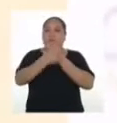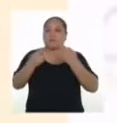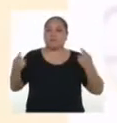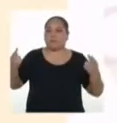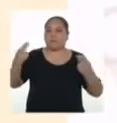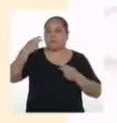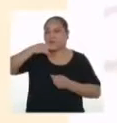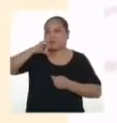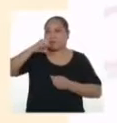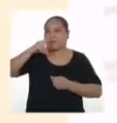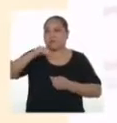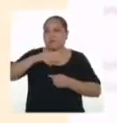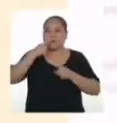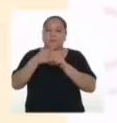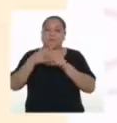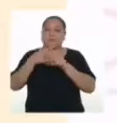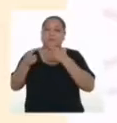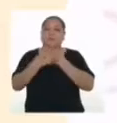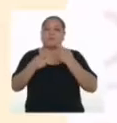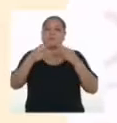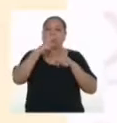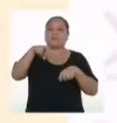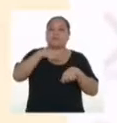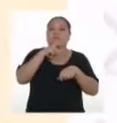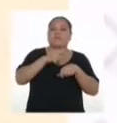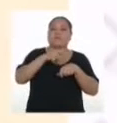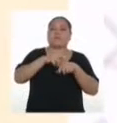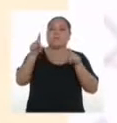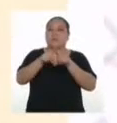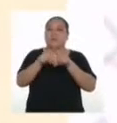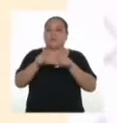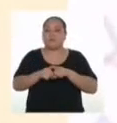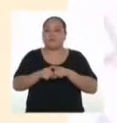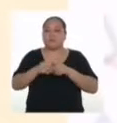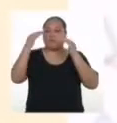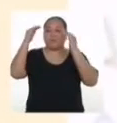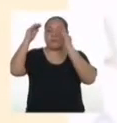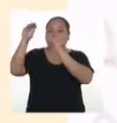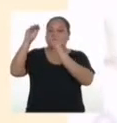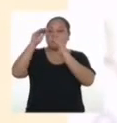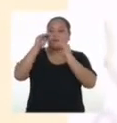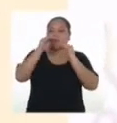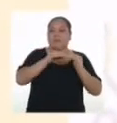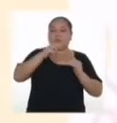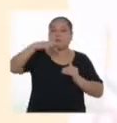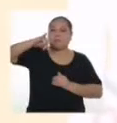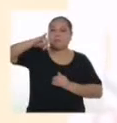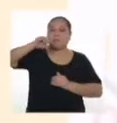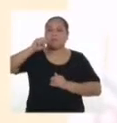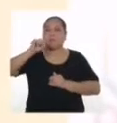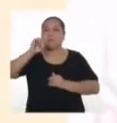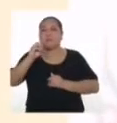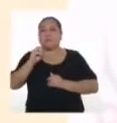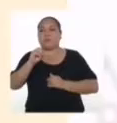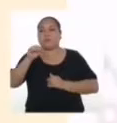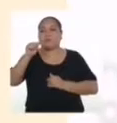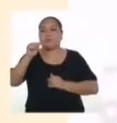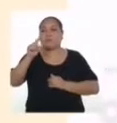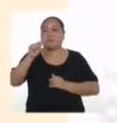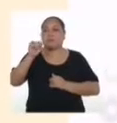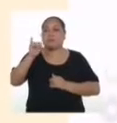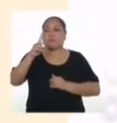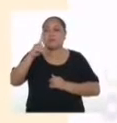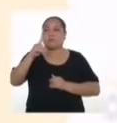recursos hídricos y demás recursos naturales, sino también a los pisos altitudinales. Por ello, condiciona fuertemente